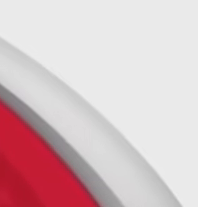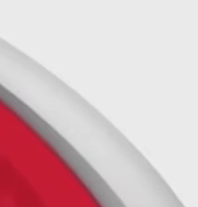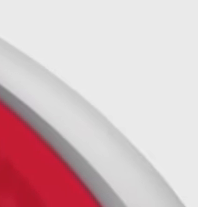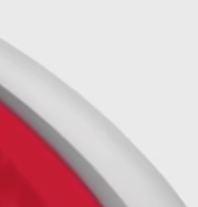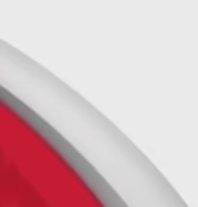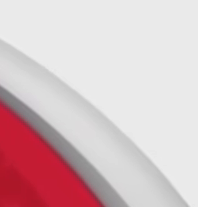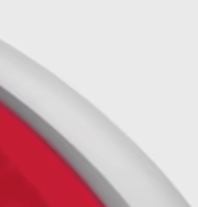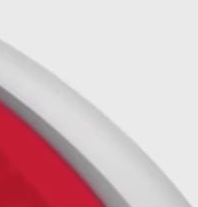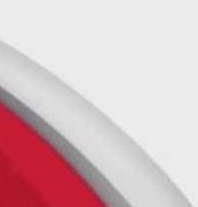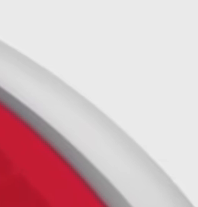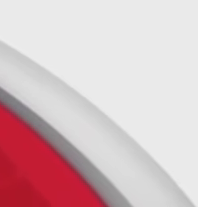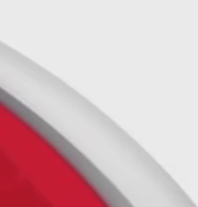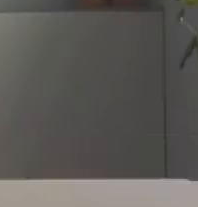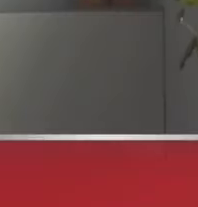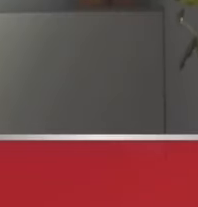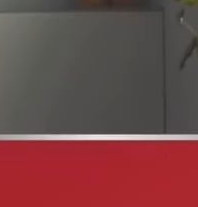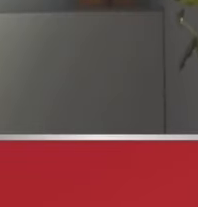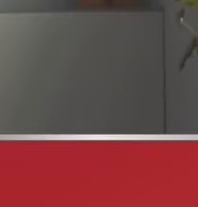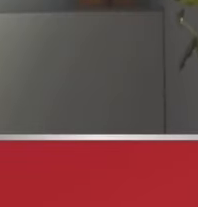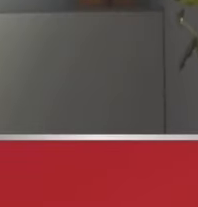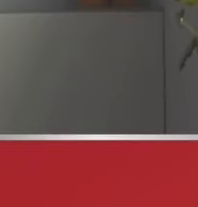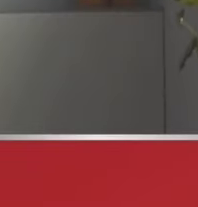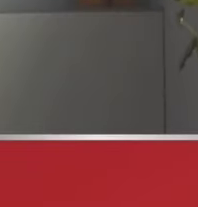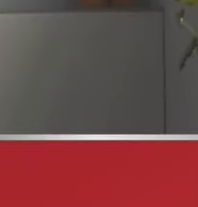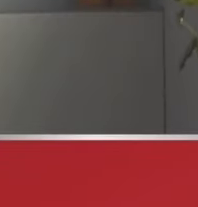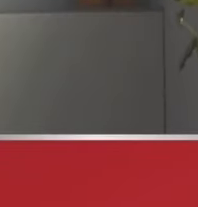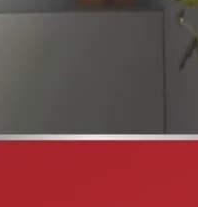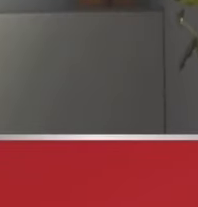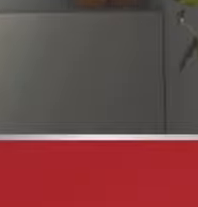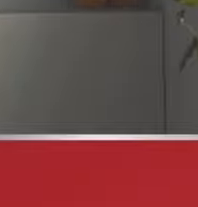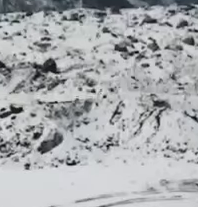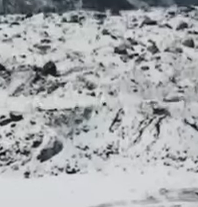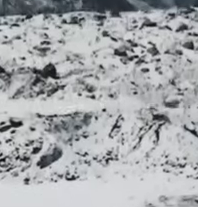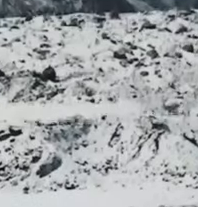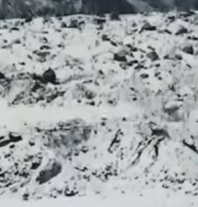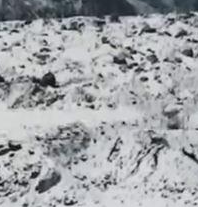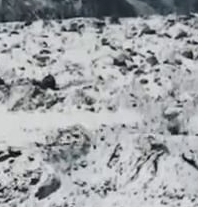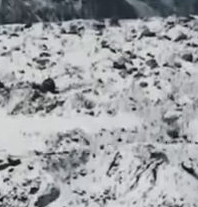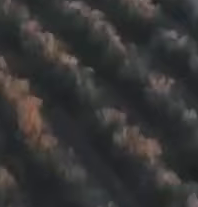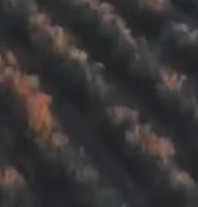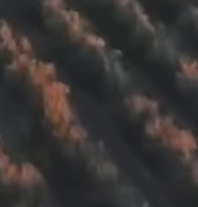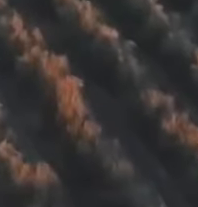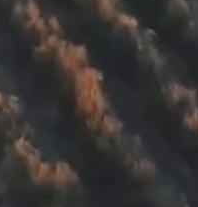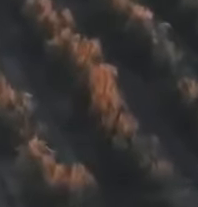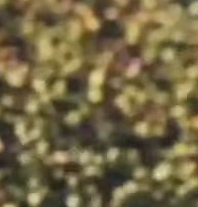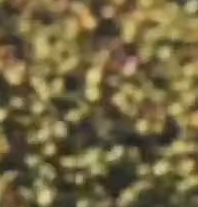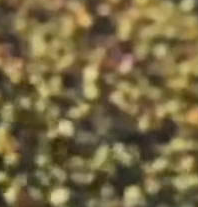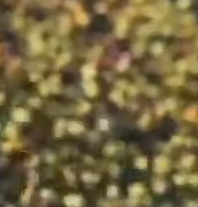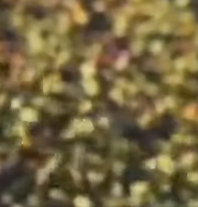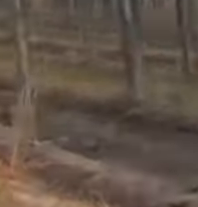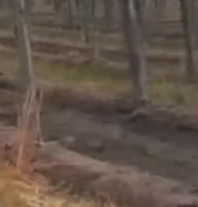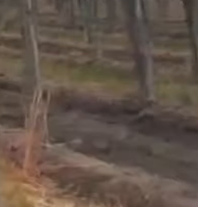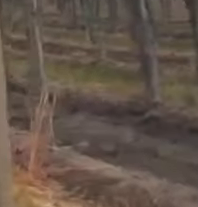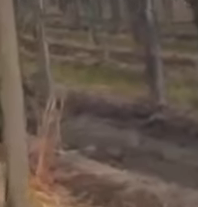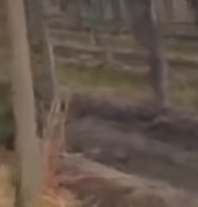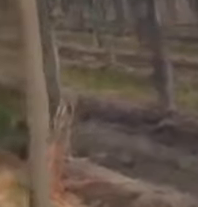causa del sangrado de encías probá Parodontax Complete Protection en San Juan con grandes oasis productivos